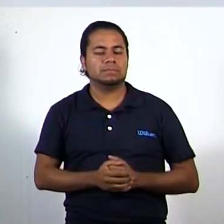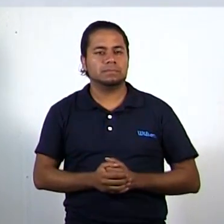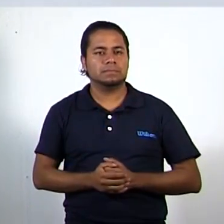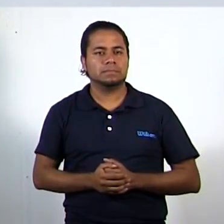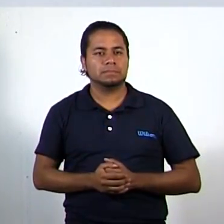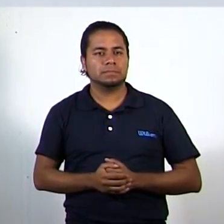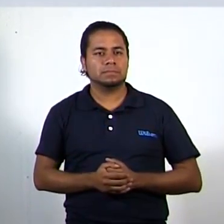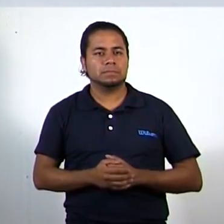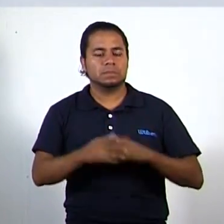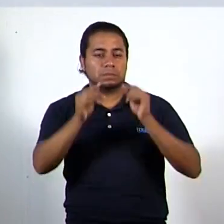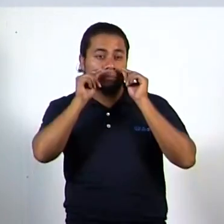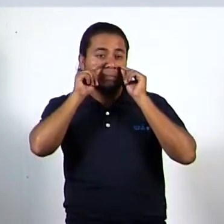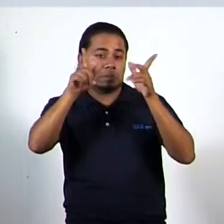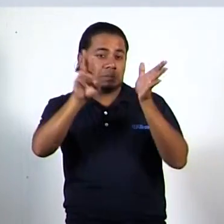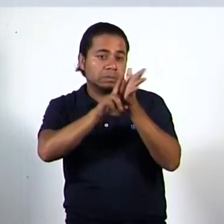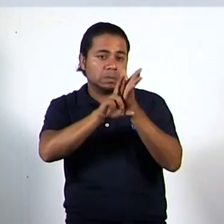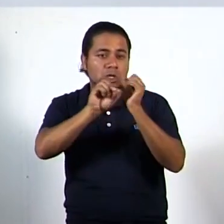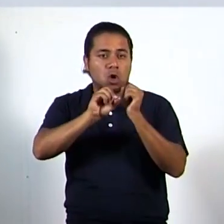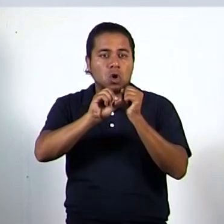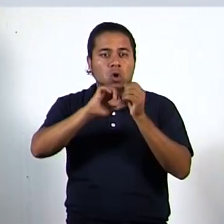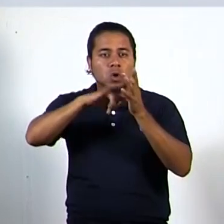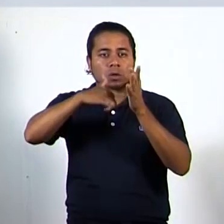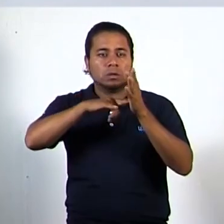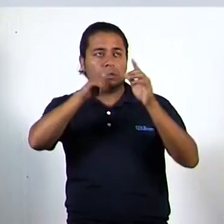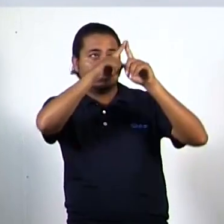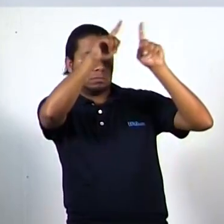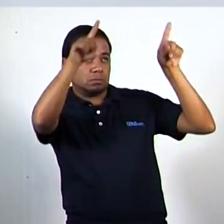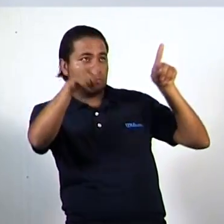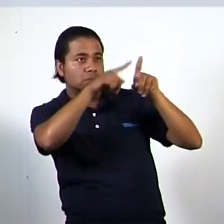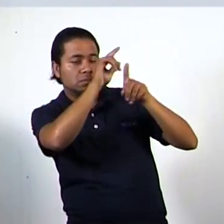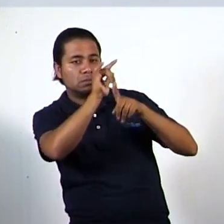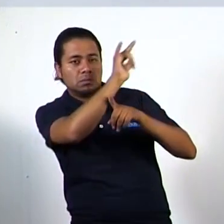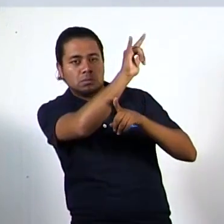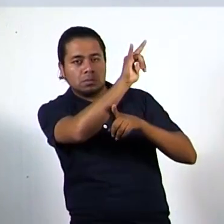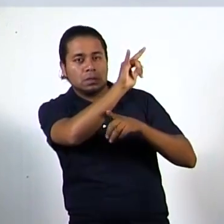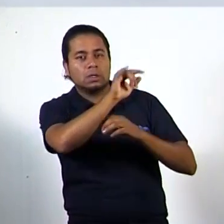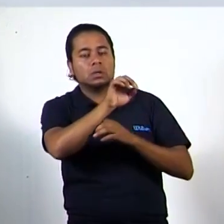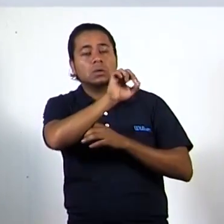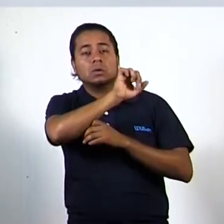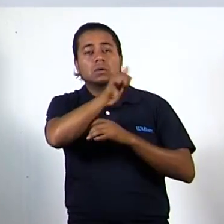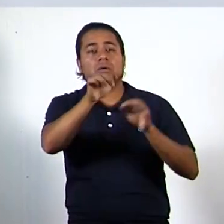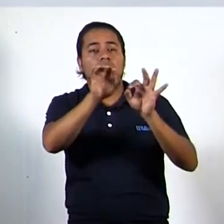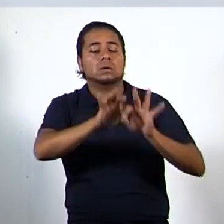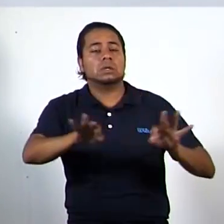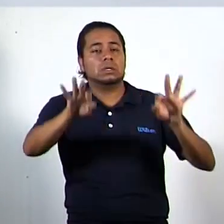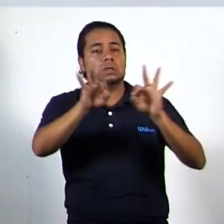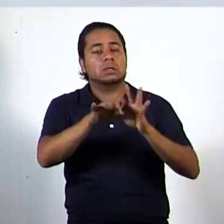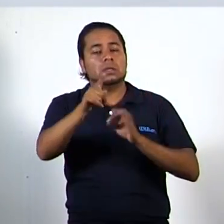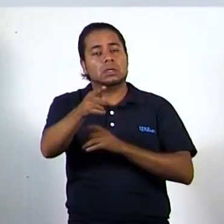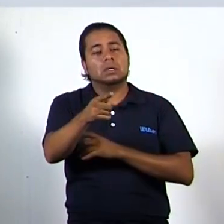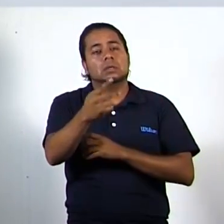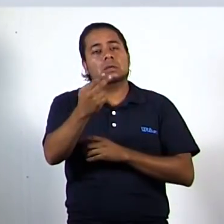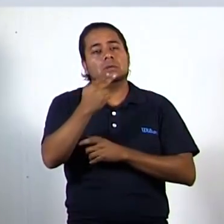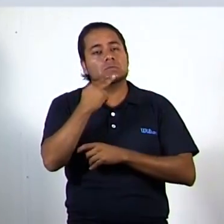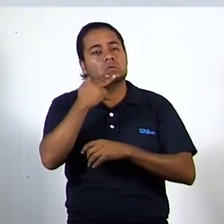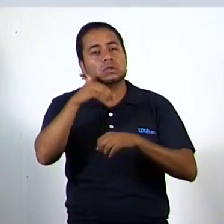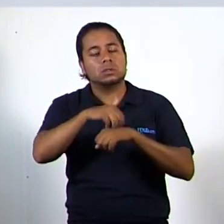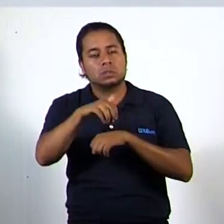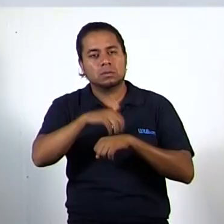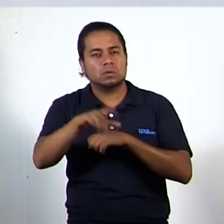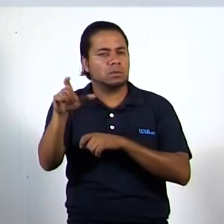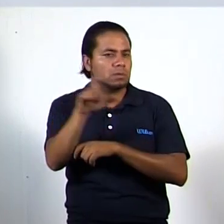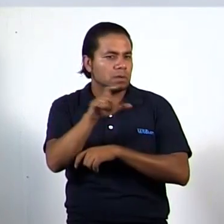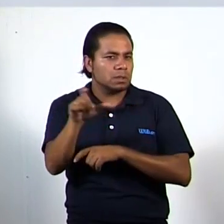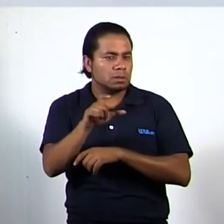Ya sea despertador o un reloj de pared. ¿Te parece? ¿En qué otra situación importante utilizas los números? Así